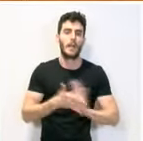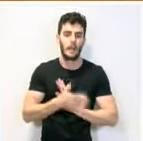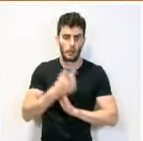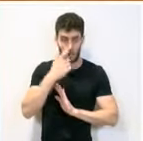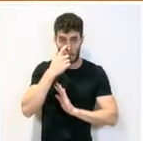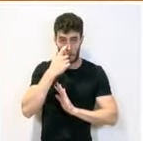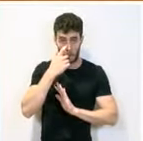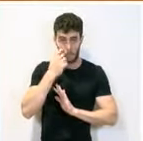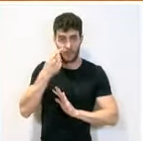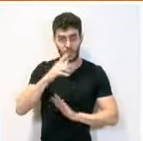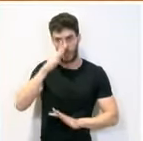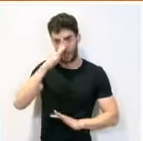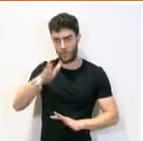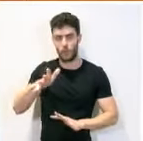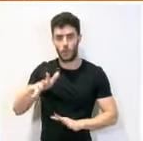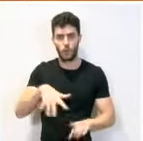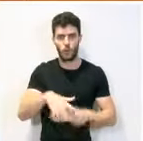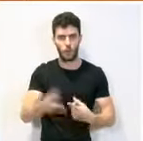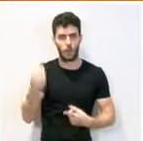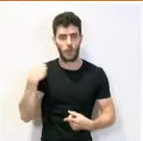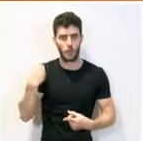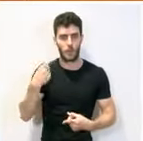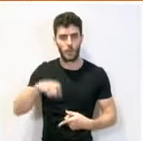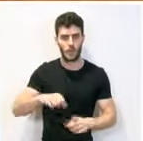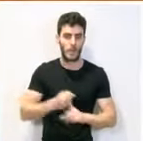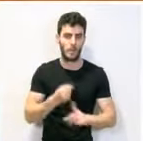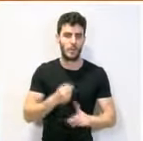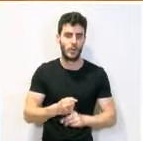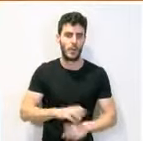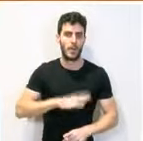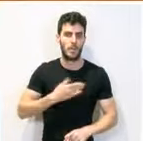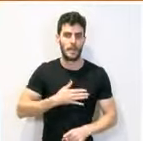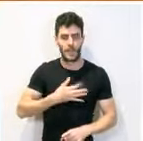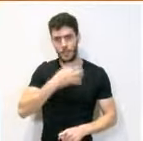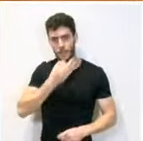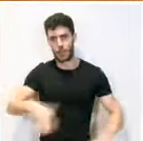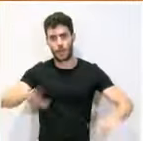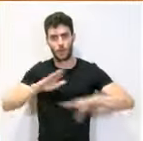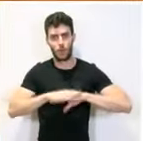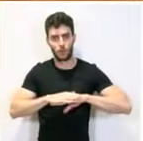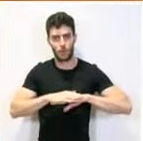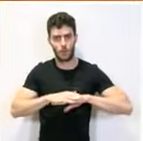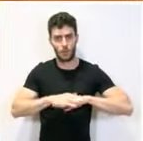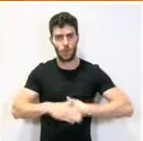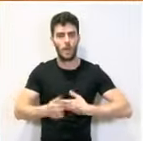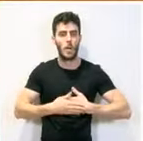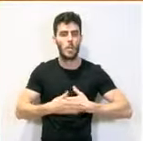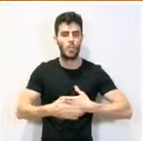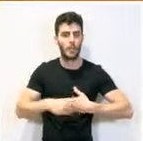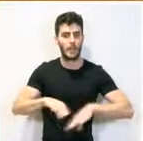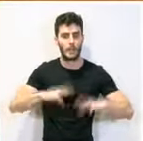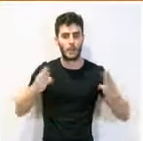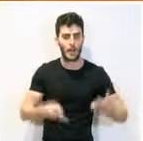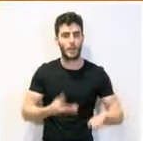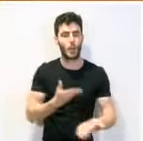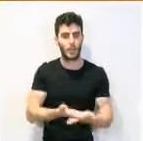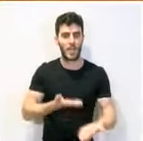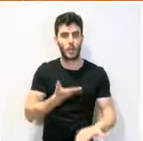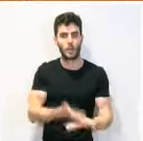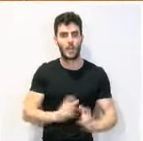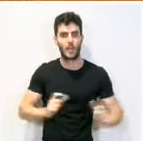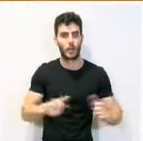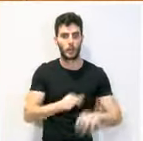y denunciando esta situación y presionándonos mañana, tarde y noche, concentrándose en la puerta de este Parlamento, pidiendo reuniones